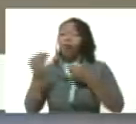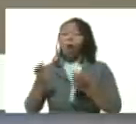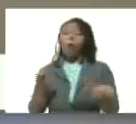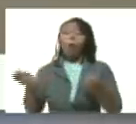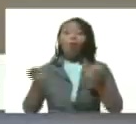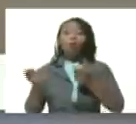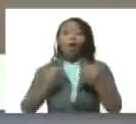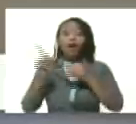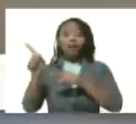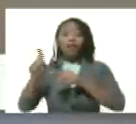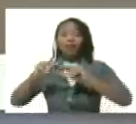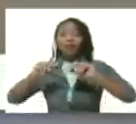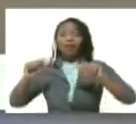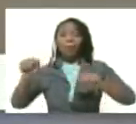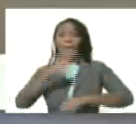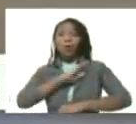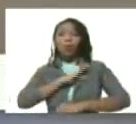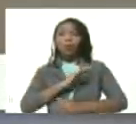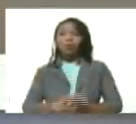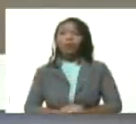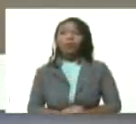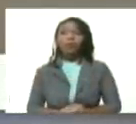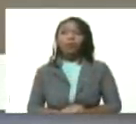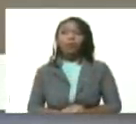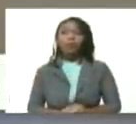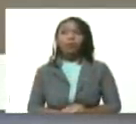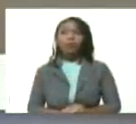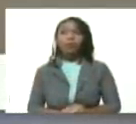control de ese territorio.